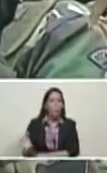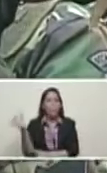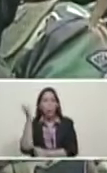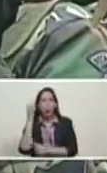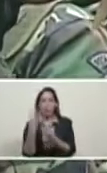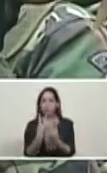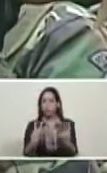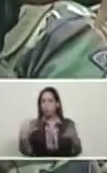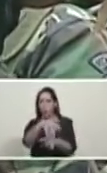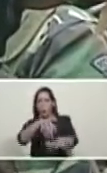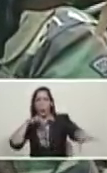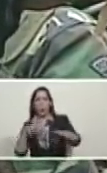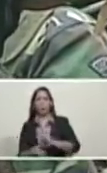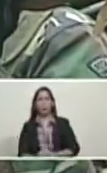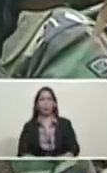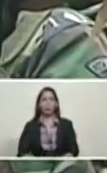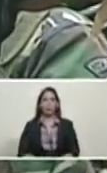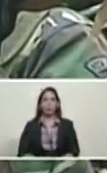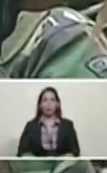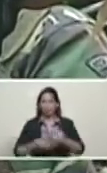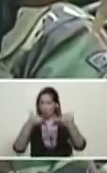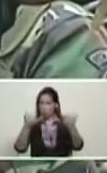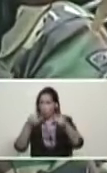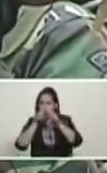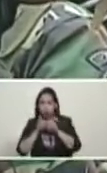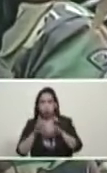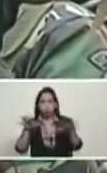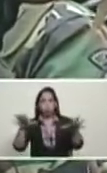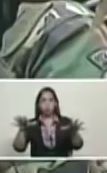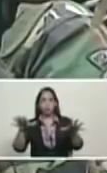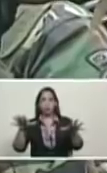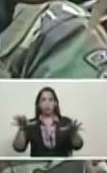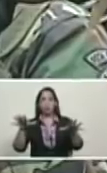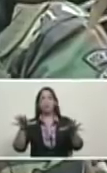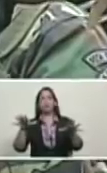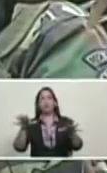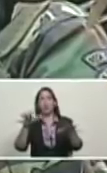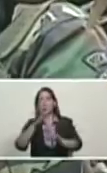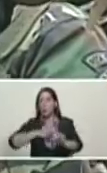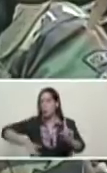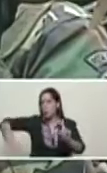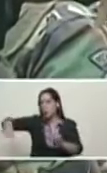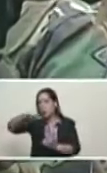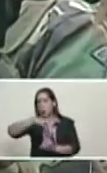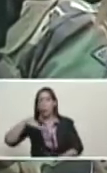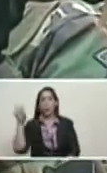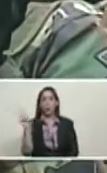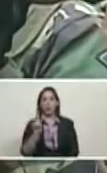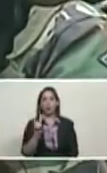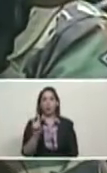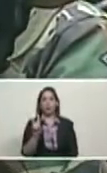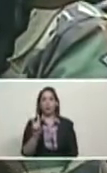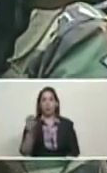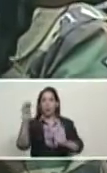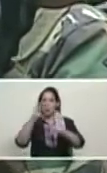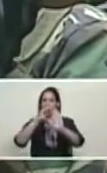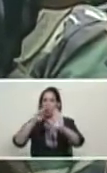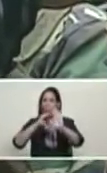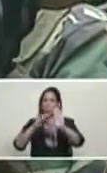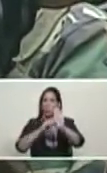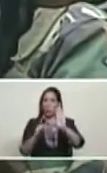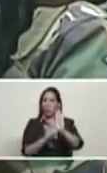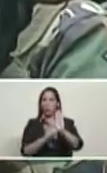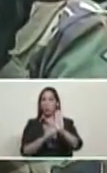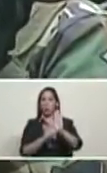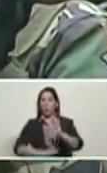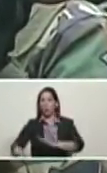este mismo momento se encuentran desplegados a lo largo y ancho del territorio nacional, cumpliendo con el